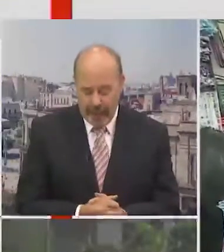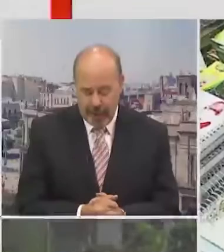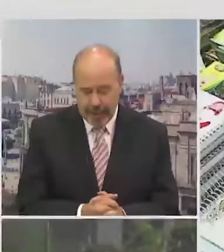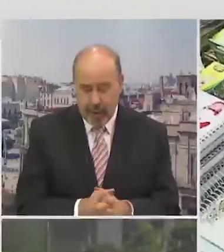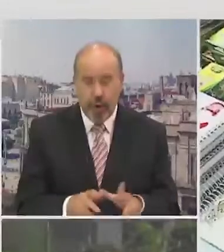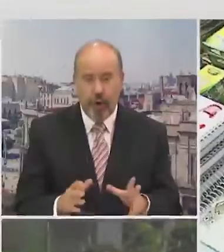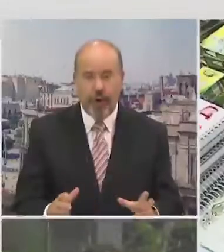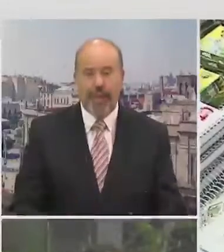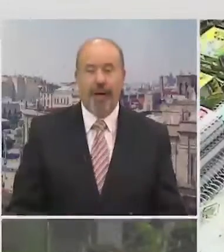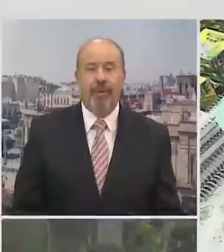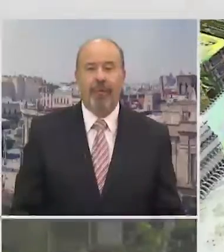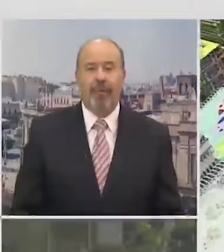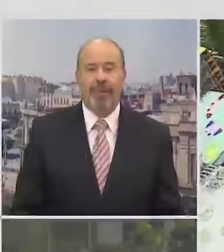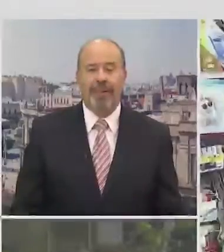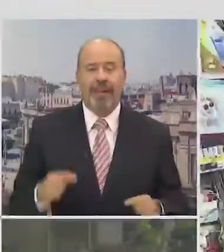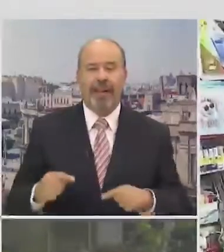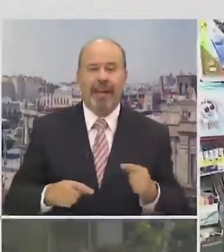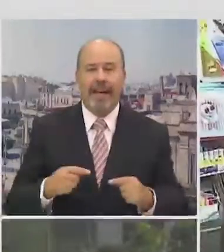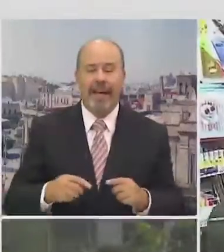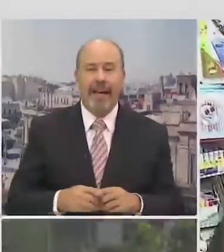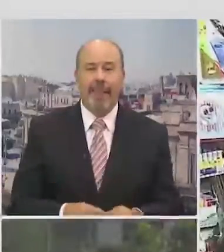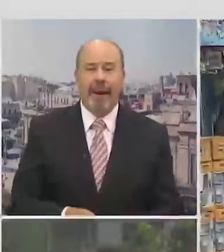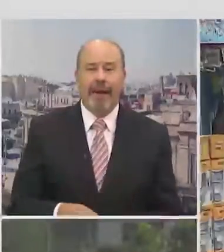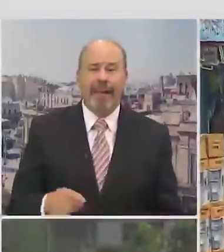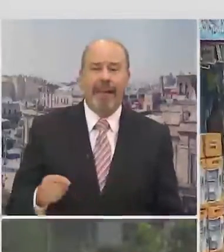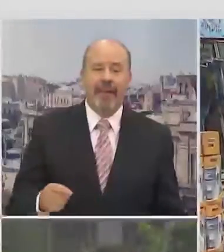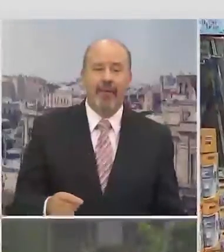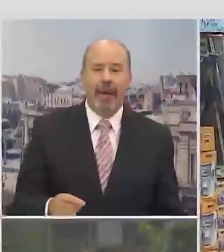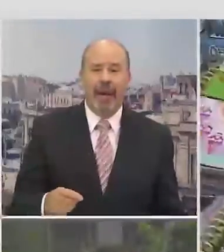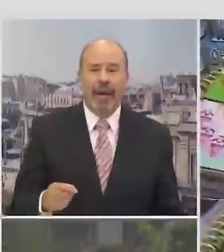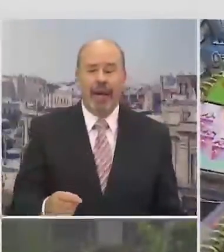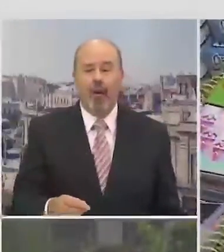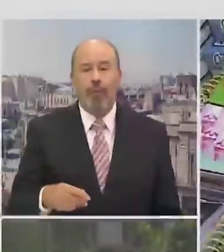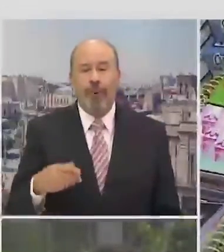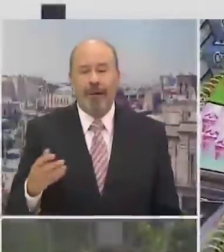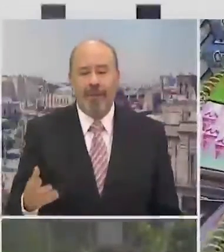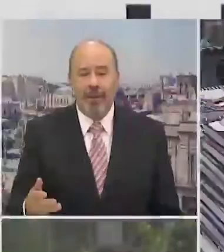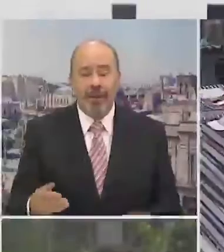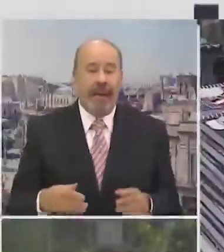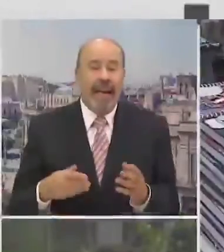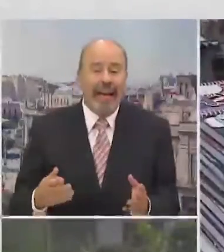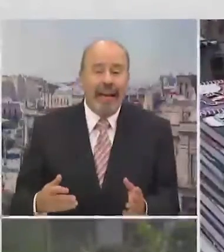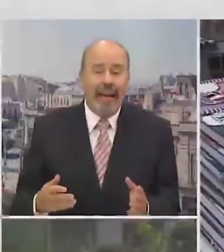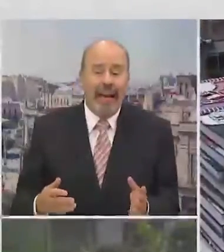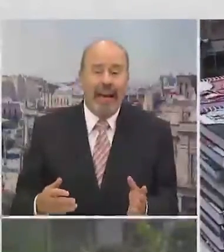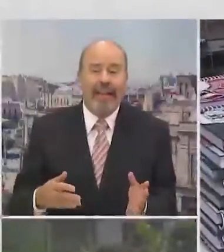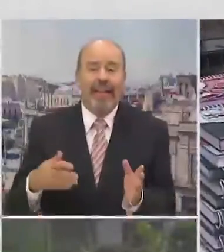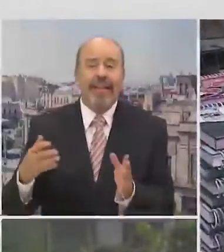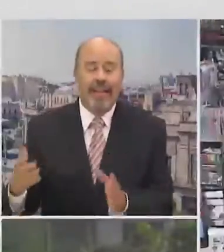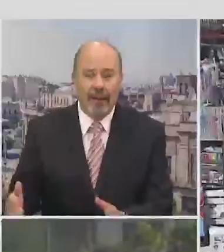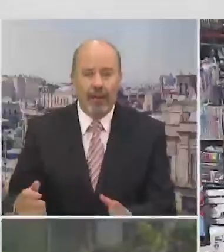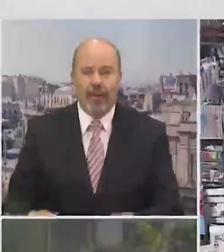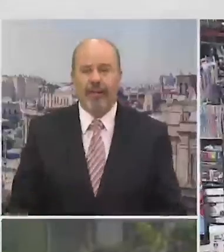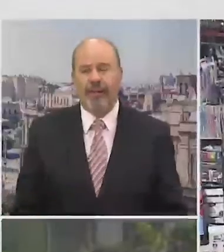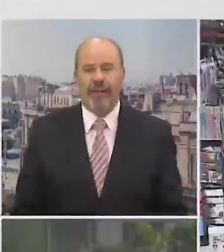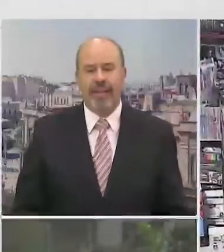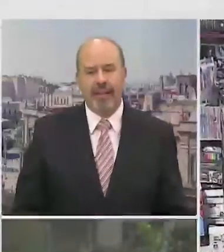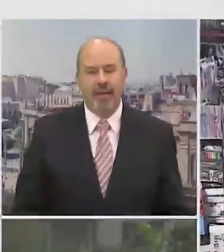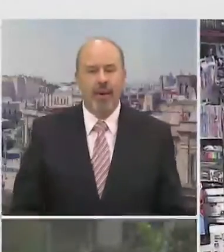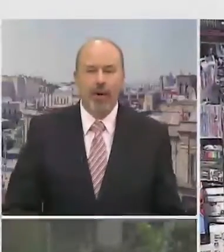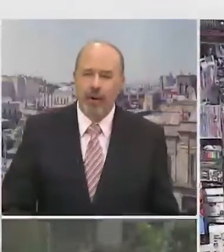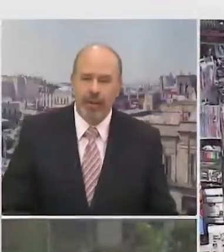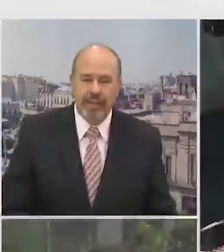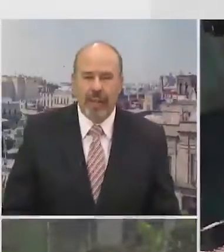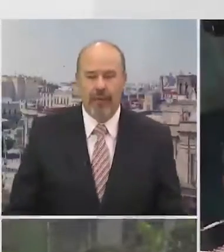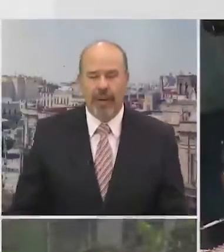todo lo que de alguna forma se requiere para tener una comprensión leer entendiendo lo que estás leyendo